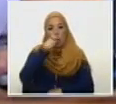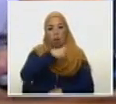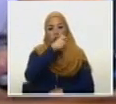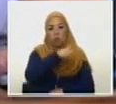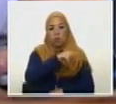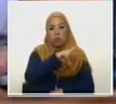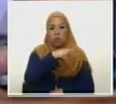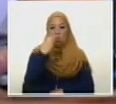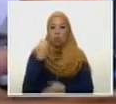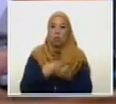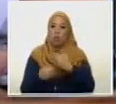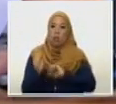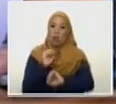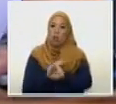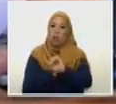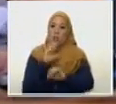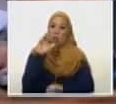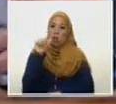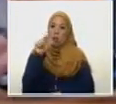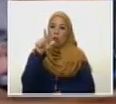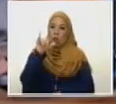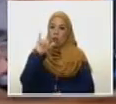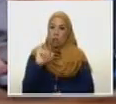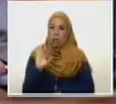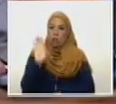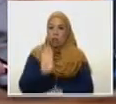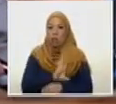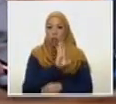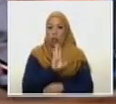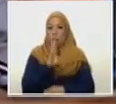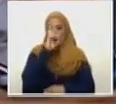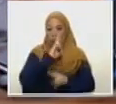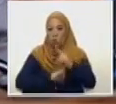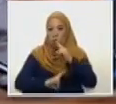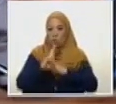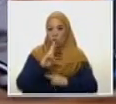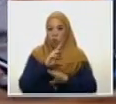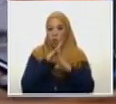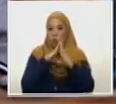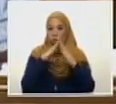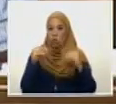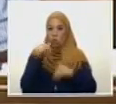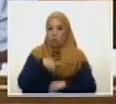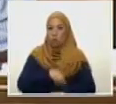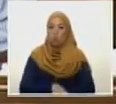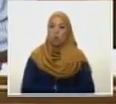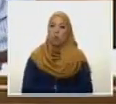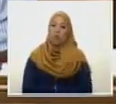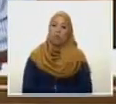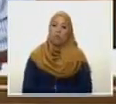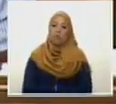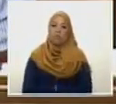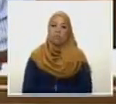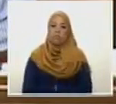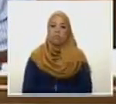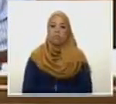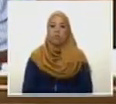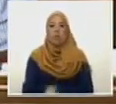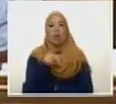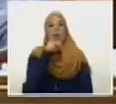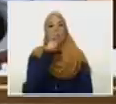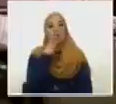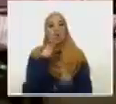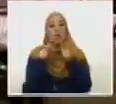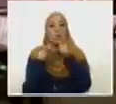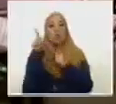y antiimperialista Alí Primera. Es todo, presidente. En consideración, constituyente, estén de acuerdo